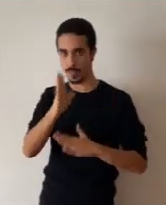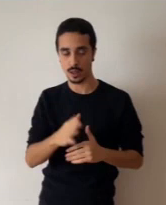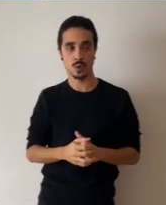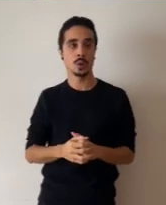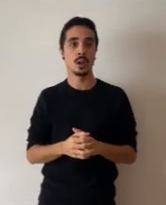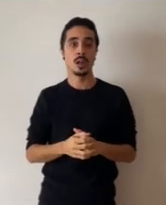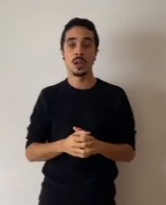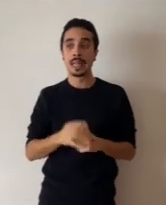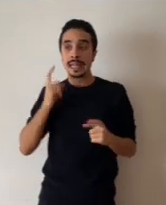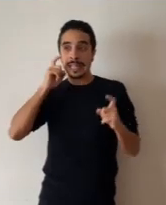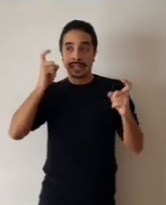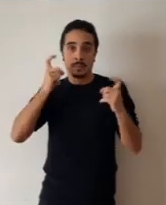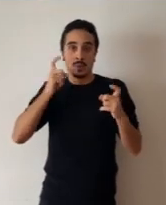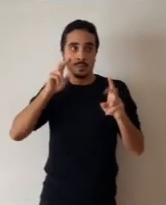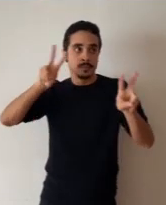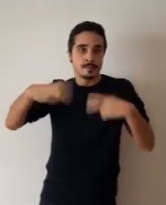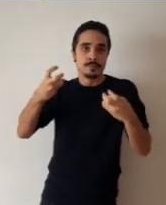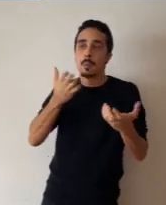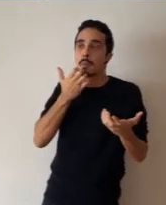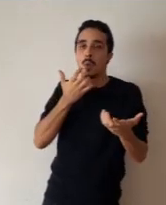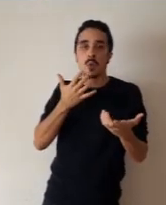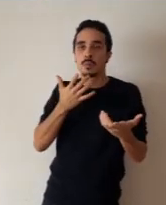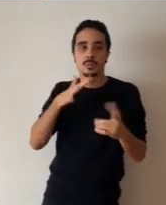resolver todo lo que es posible